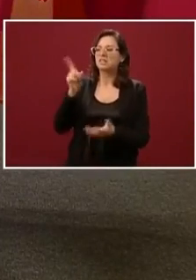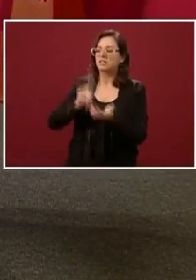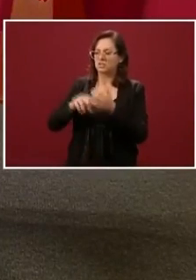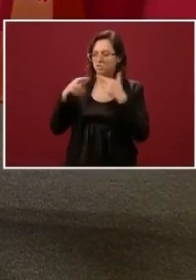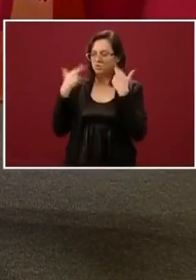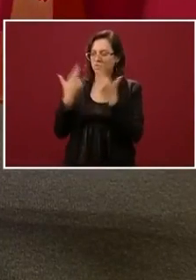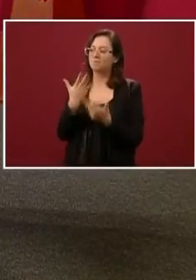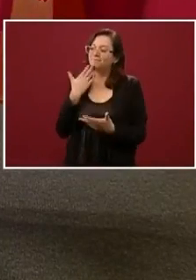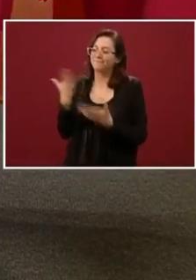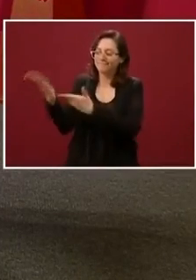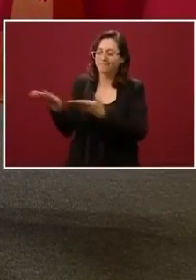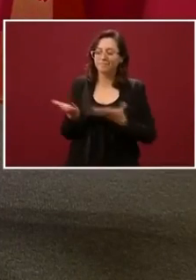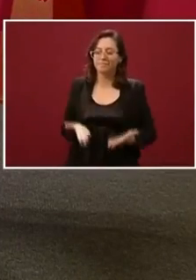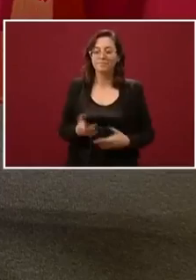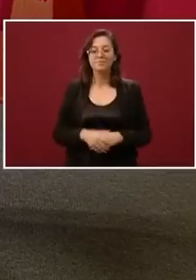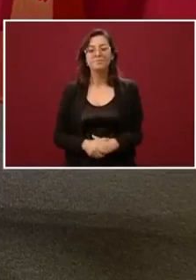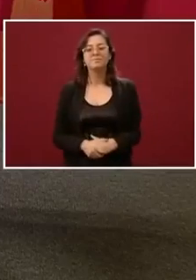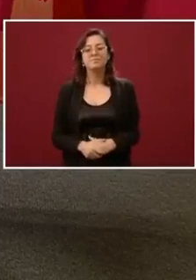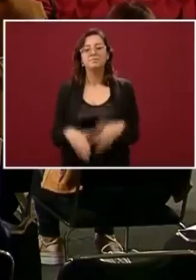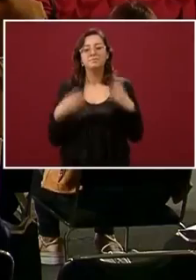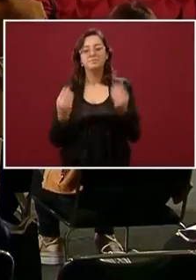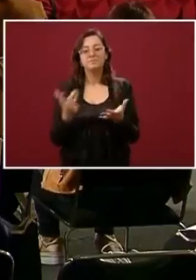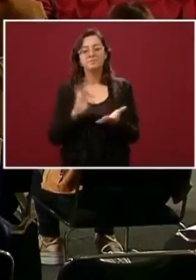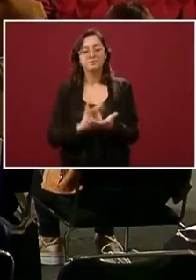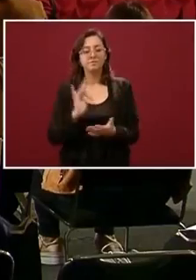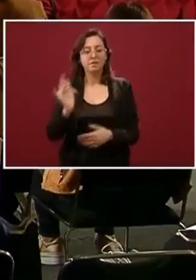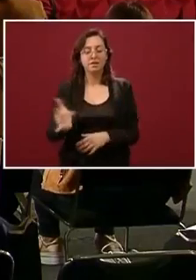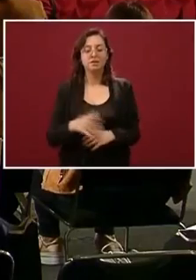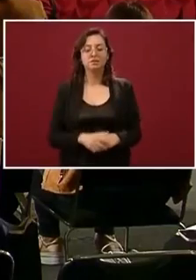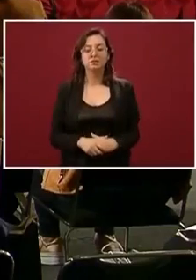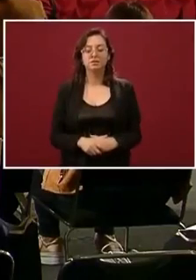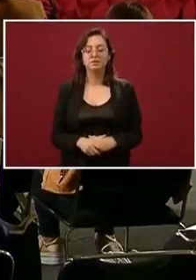doctor. Gracias. Muchas gracias, doctor Alomía.